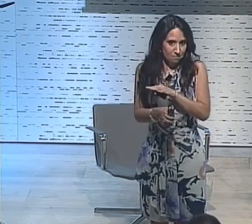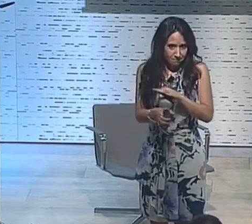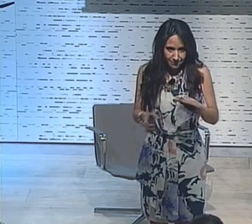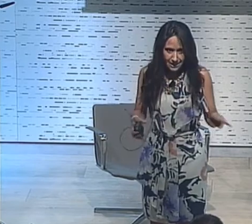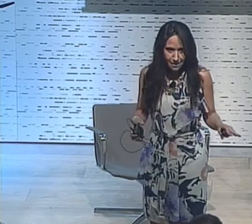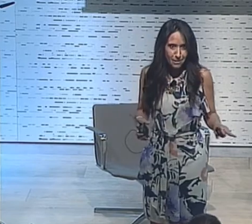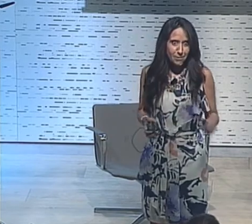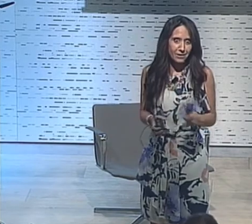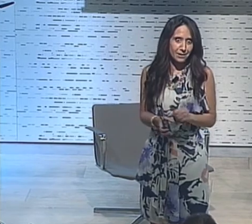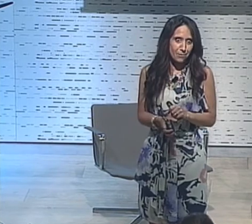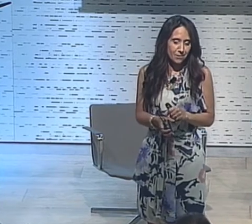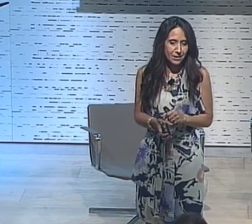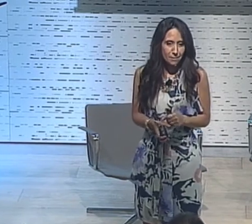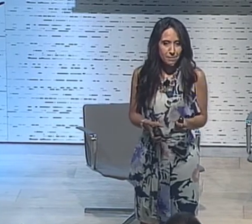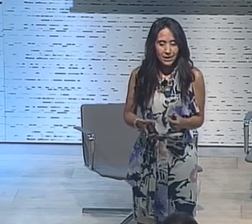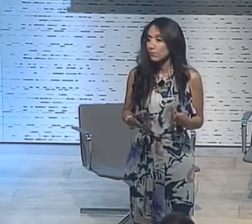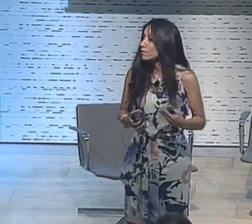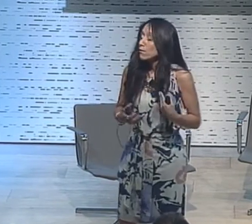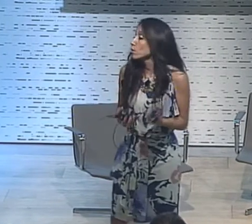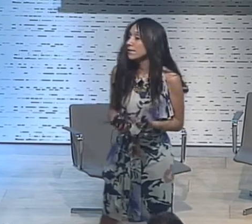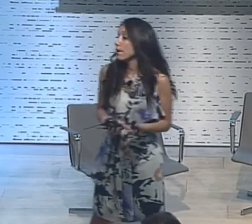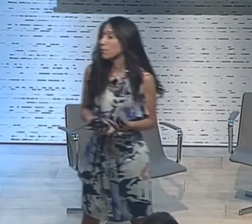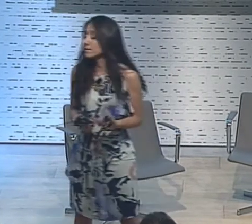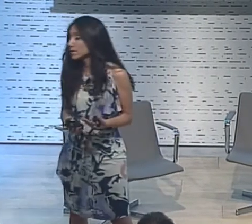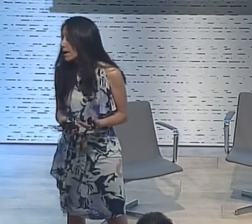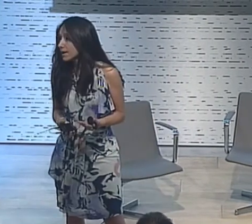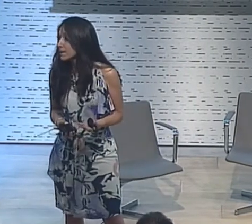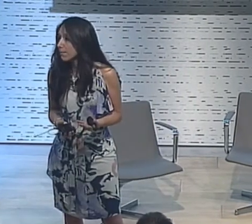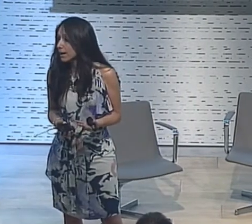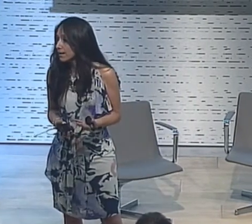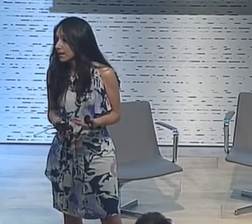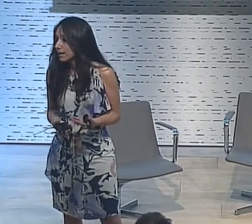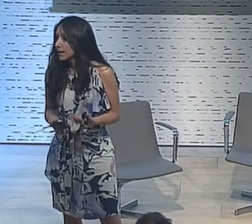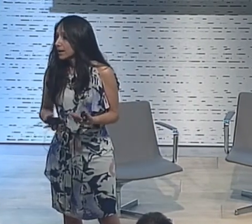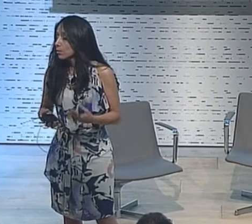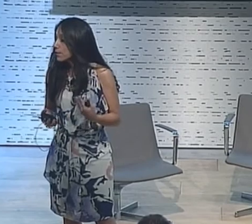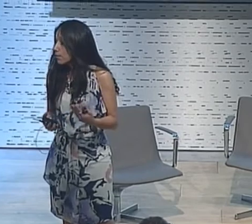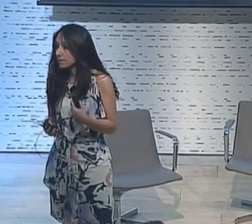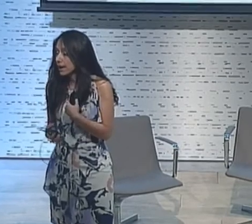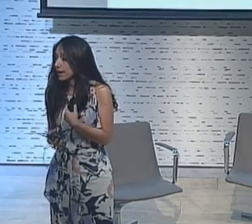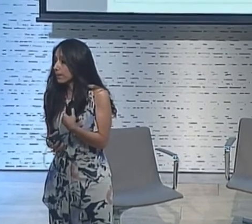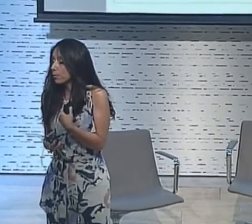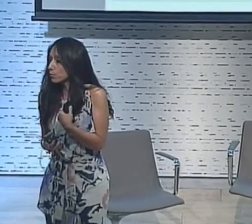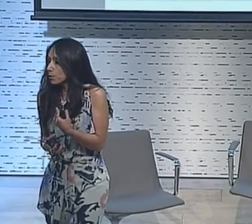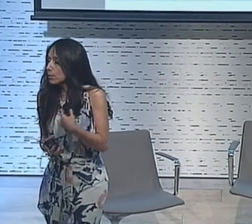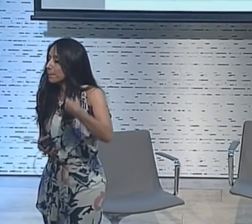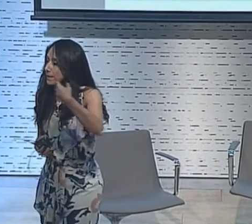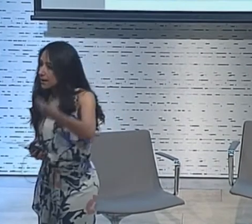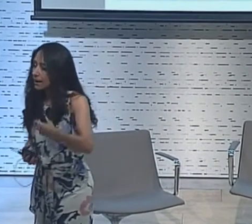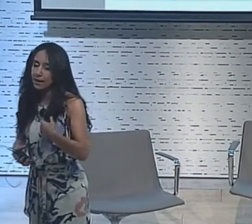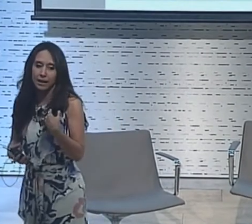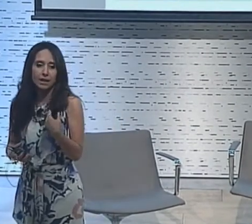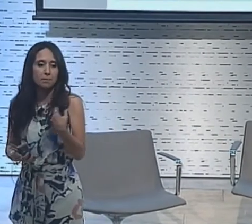maestro, ya no me acuerdo ni por dónde iba a empezar. Entonces, no se favorecía esa parte. Y no se favorecía, por supuesto,